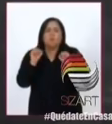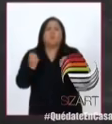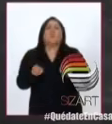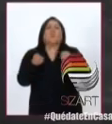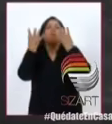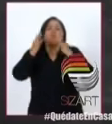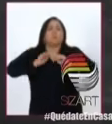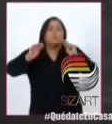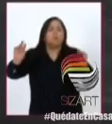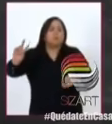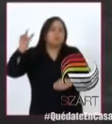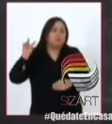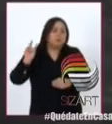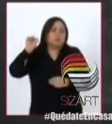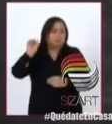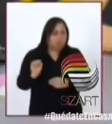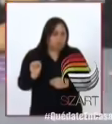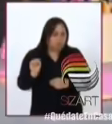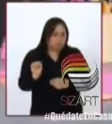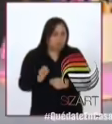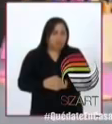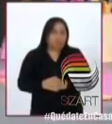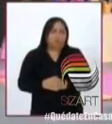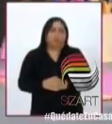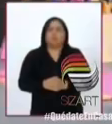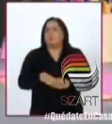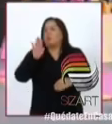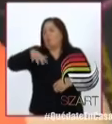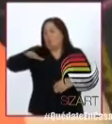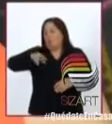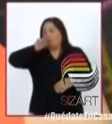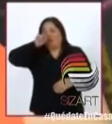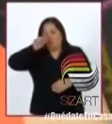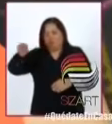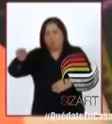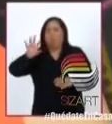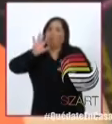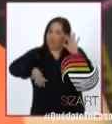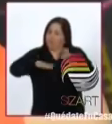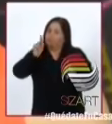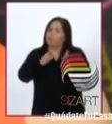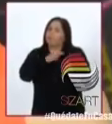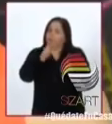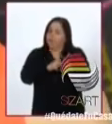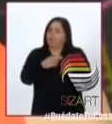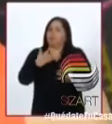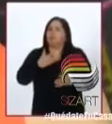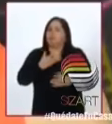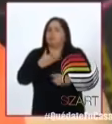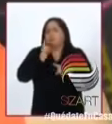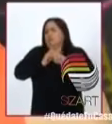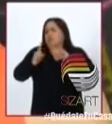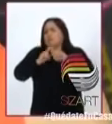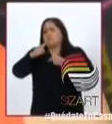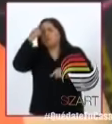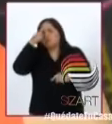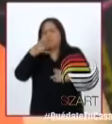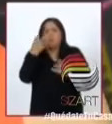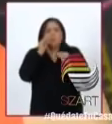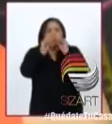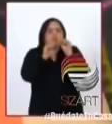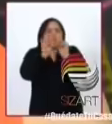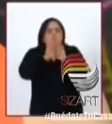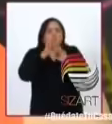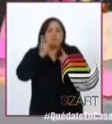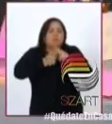Juan el viernes y el sábado? Como acabamos de ver, en ocasiones existen varios procedimientos para resolver un